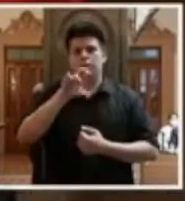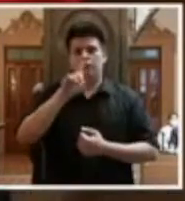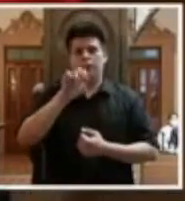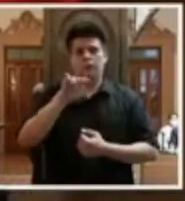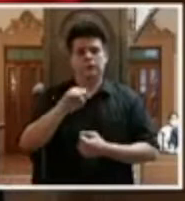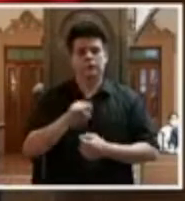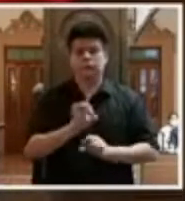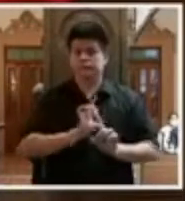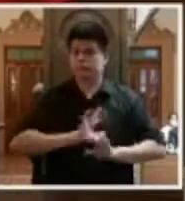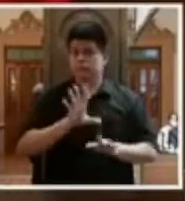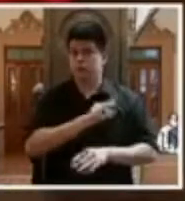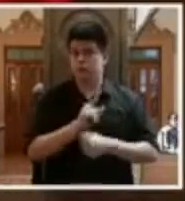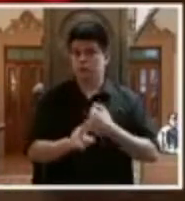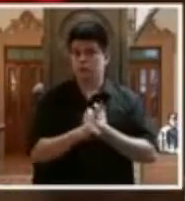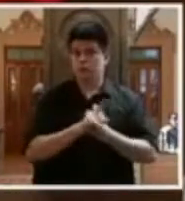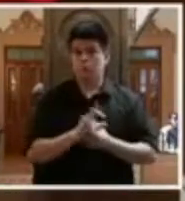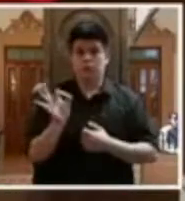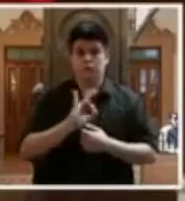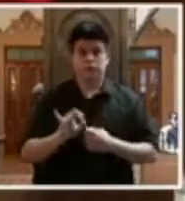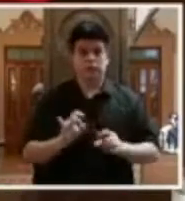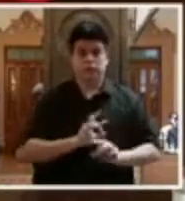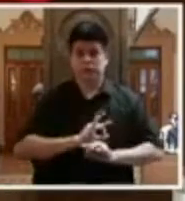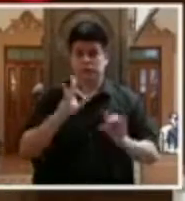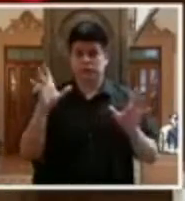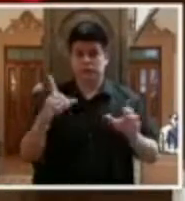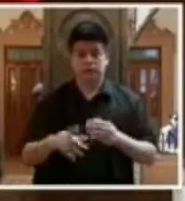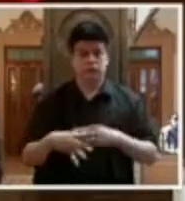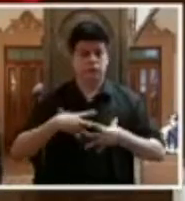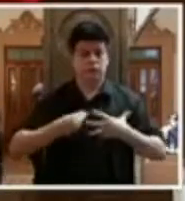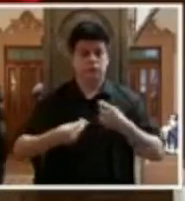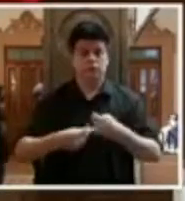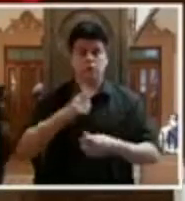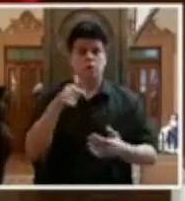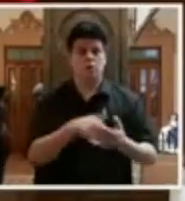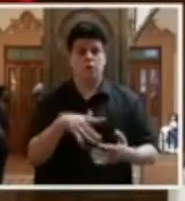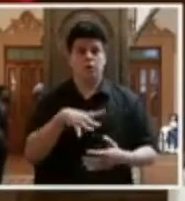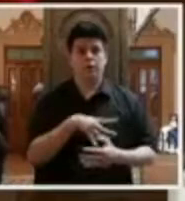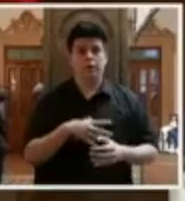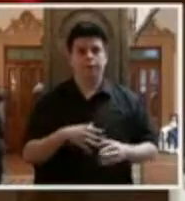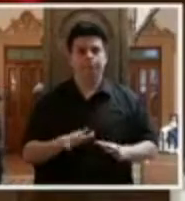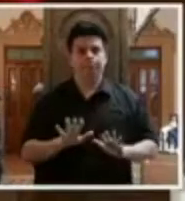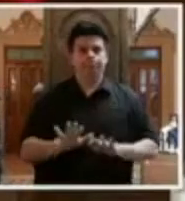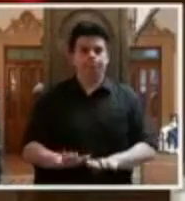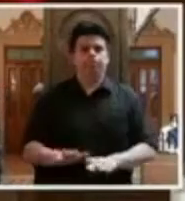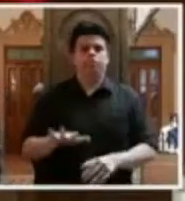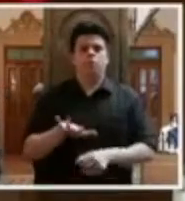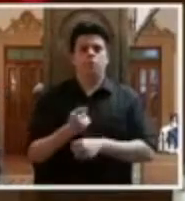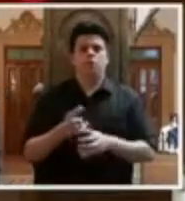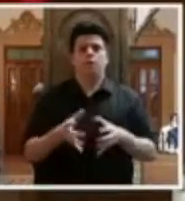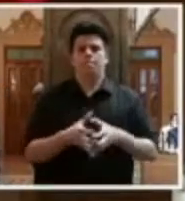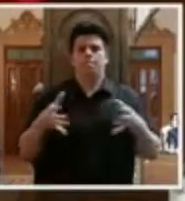también si eso pasara el país o esta región se quedaría inhabilitada, porque de ahí llegan casi la mayoría